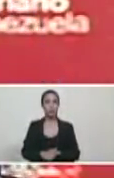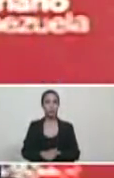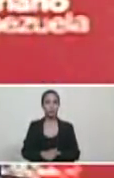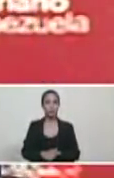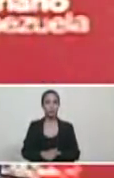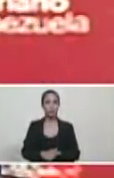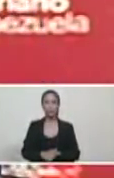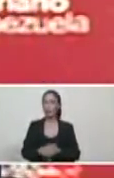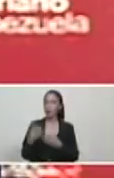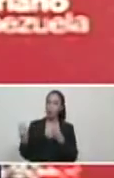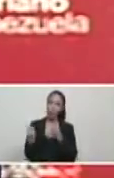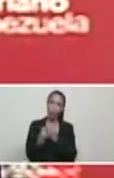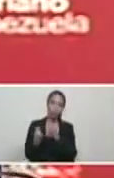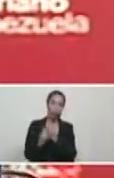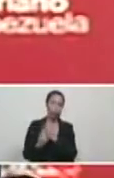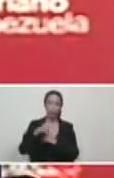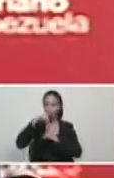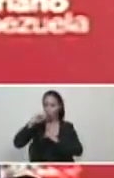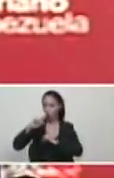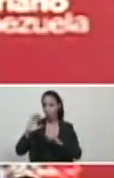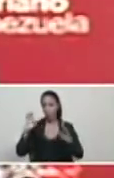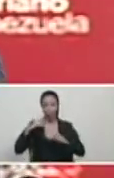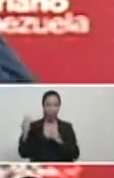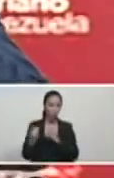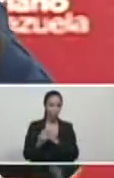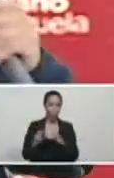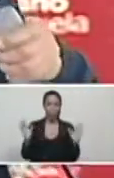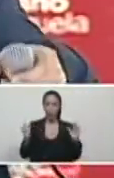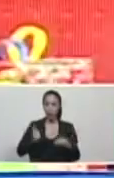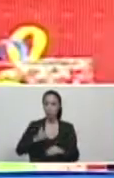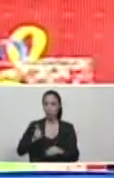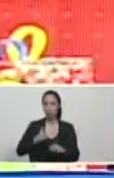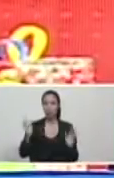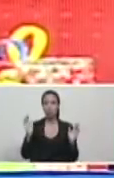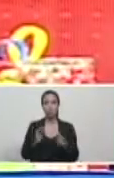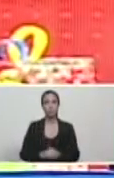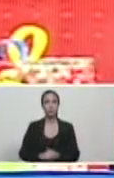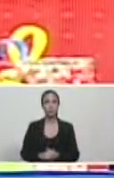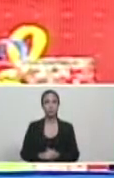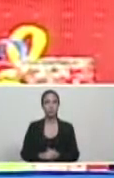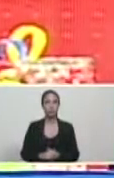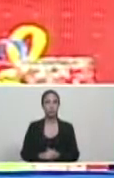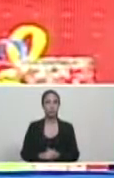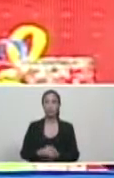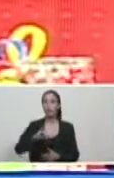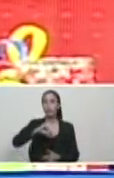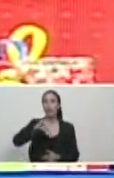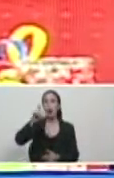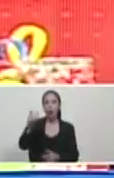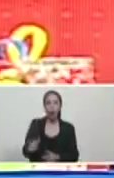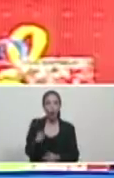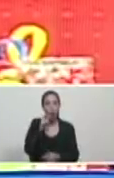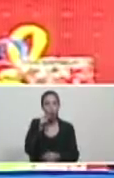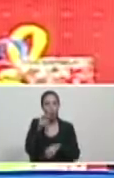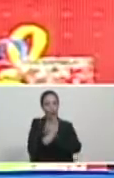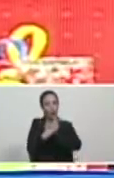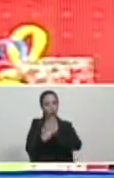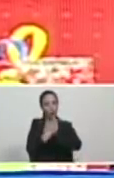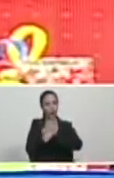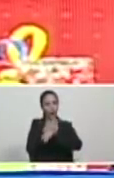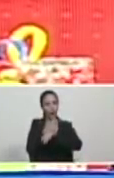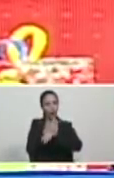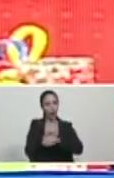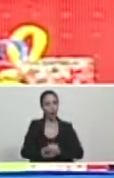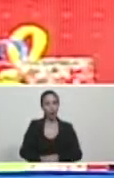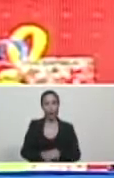con usted para lo que ordene, para lo que sea. Muy bien, Julio Leonardo Díaz, gobernador de las